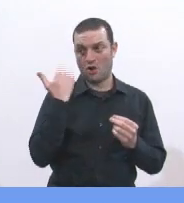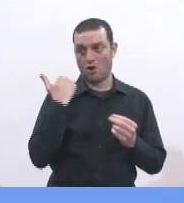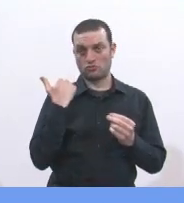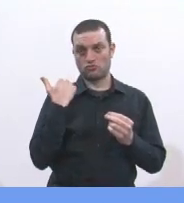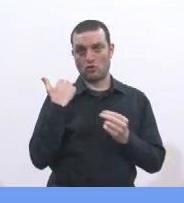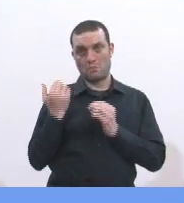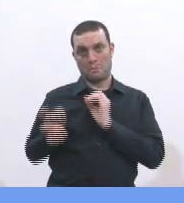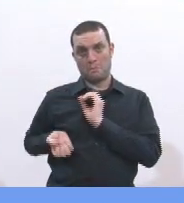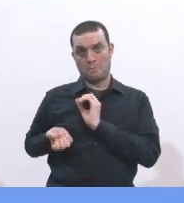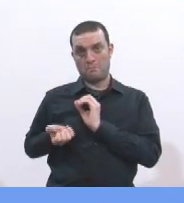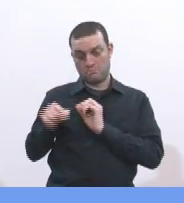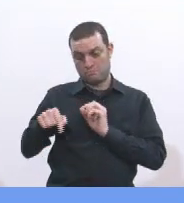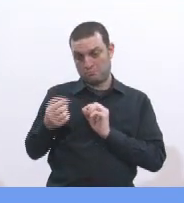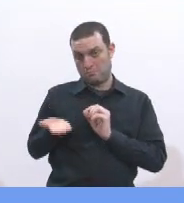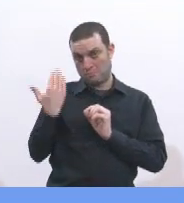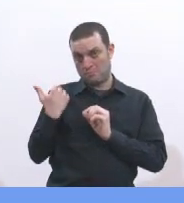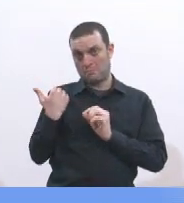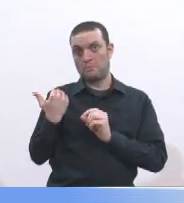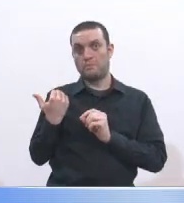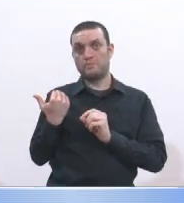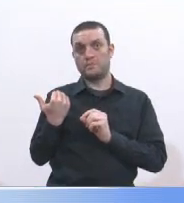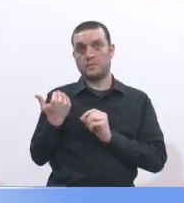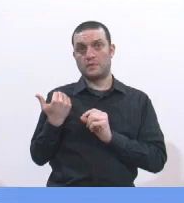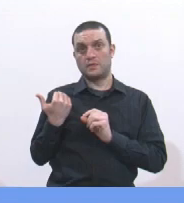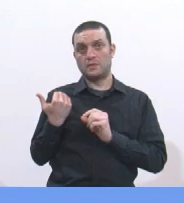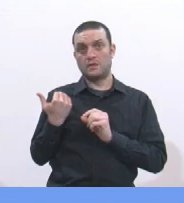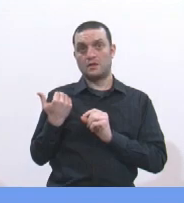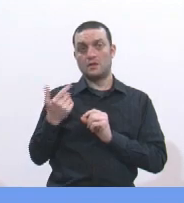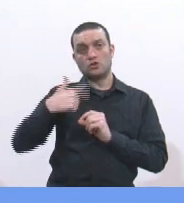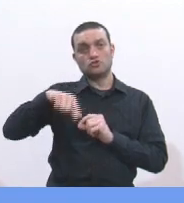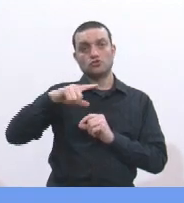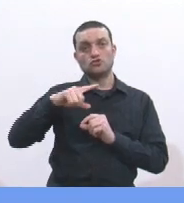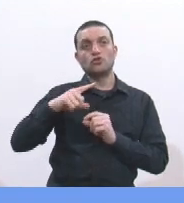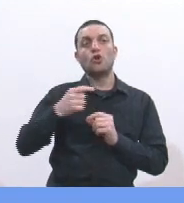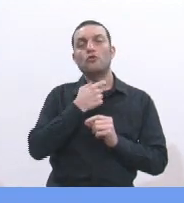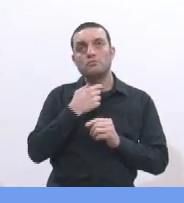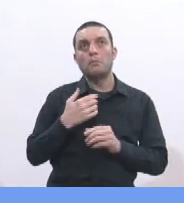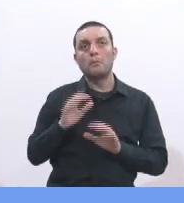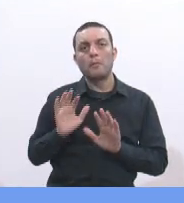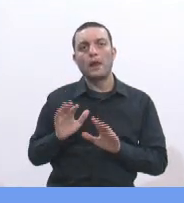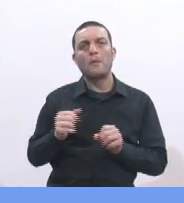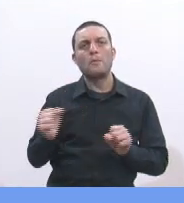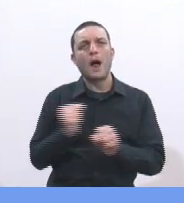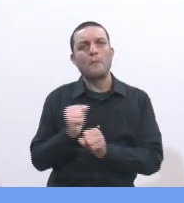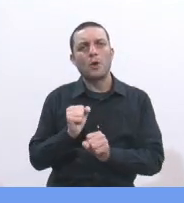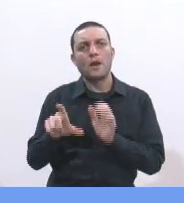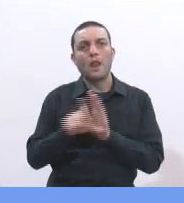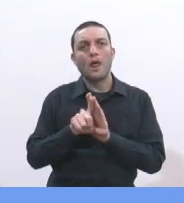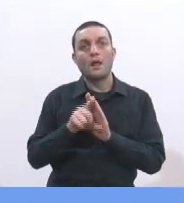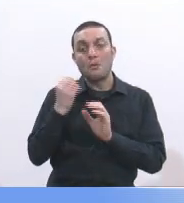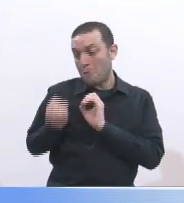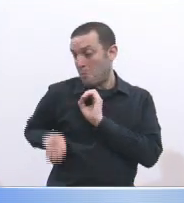creó de este año se espera que se sancionaba esta ley se creó la asociación gremial